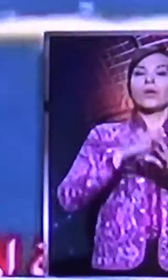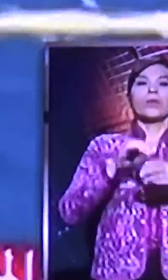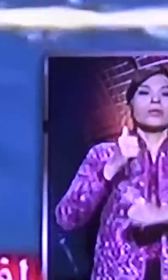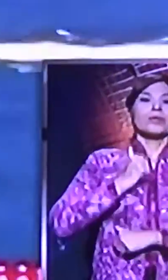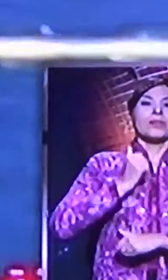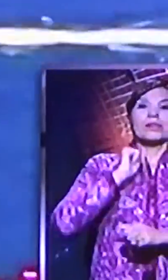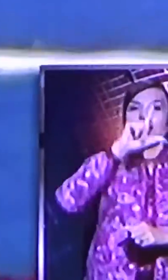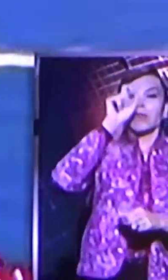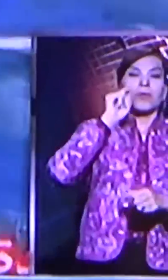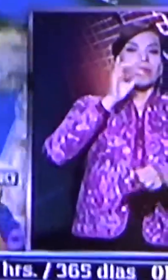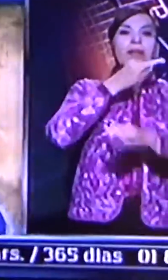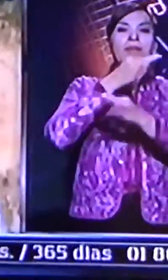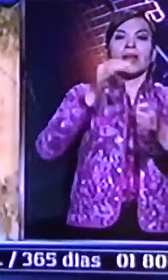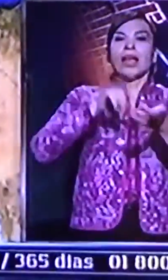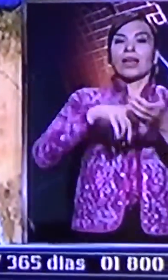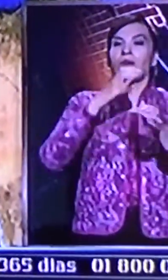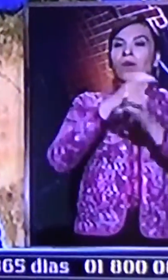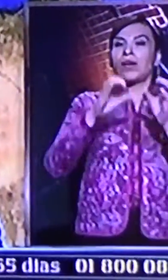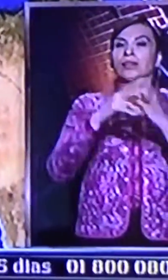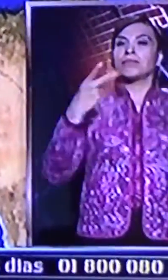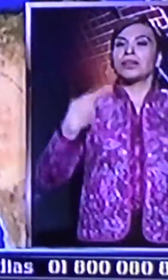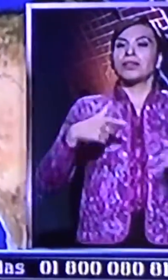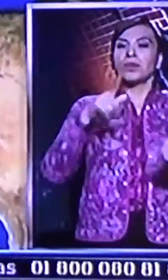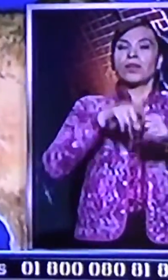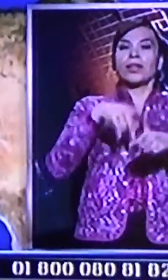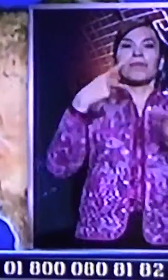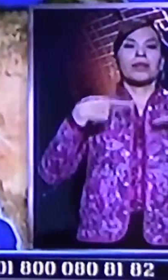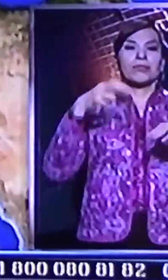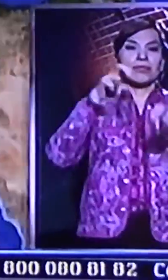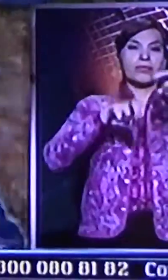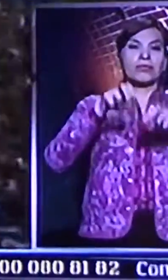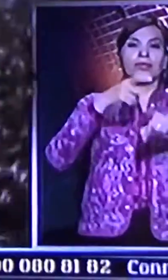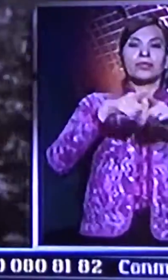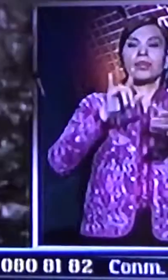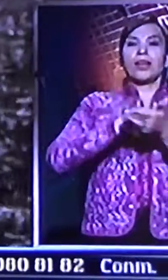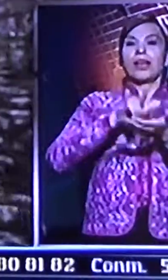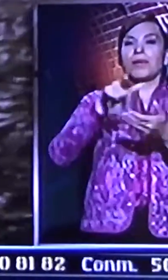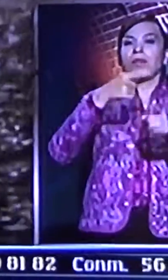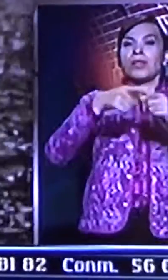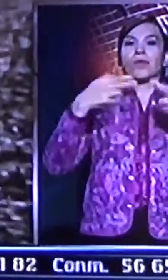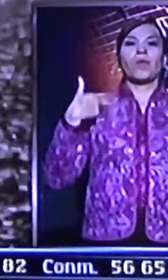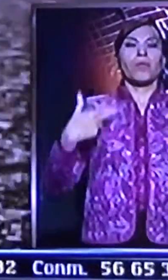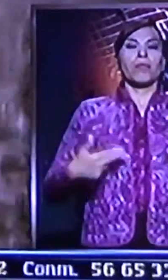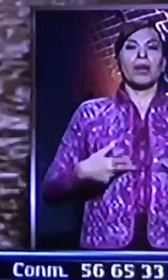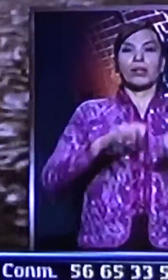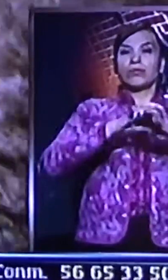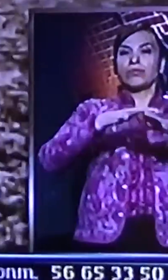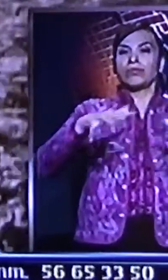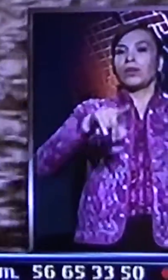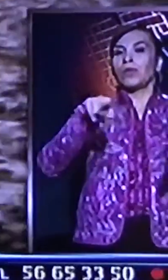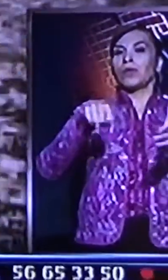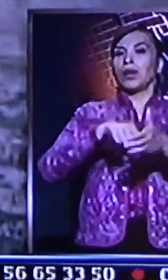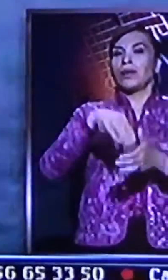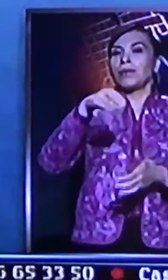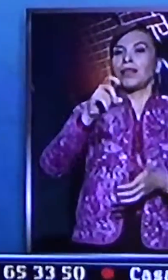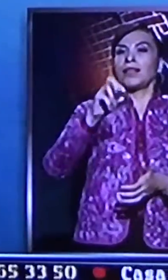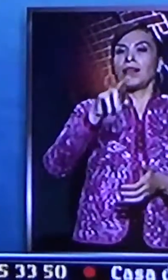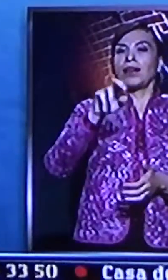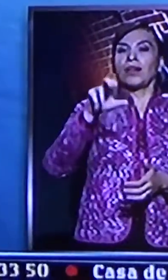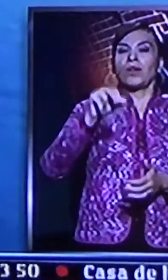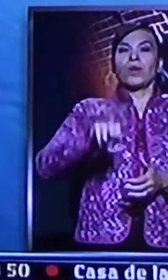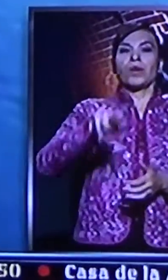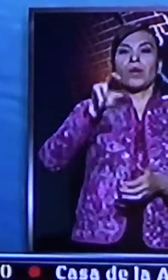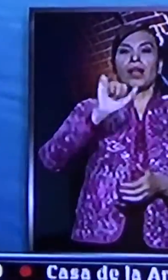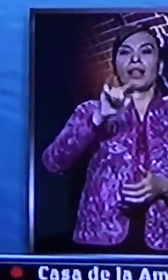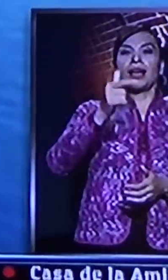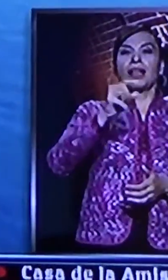anunció ya haber encontrado objetos personales de pasajeros, un asiento de avión y restos humanos flotando en el mar Mediterráneo al norte